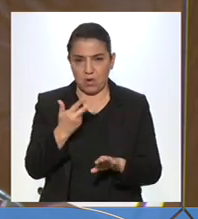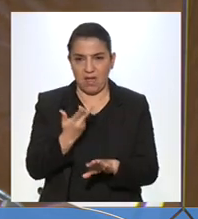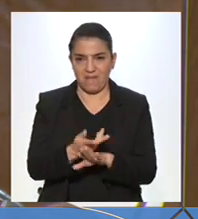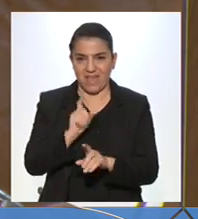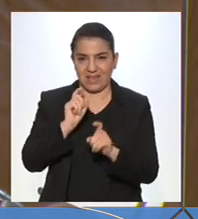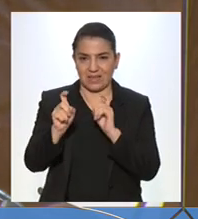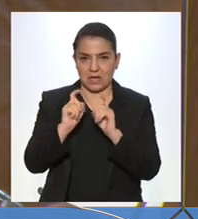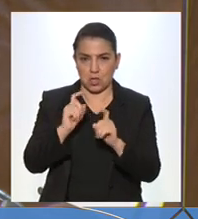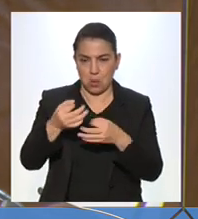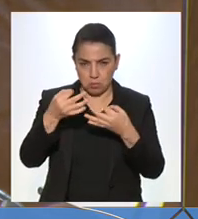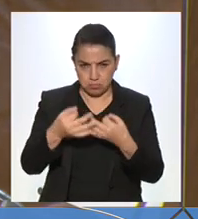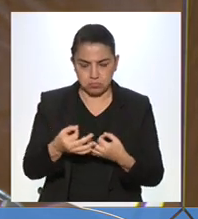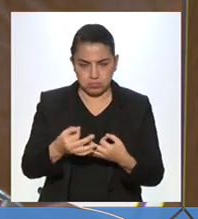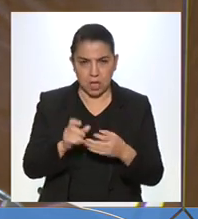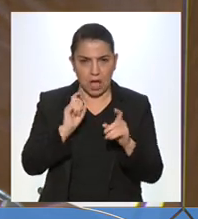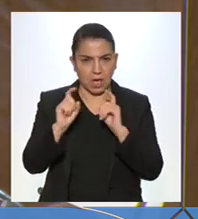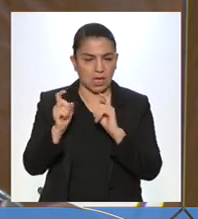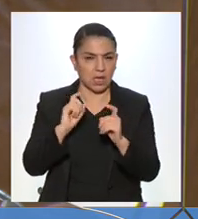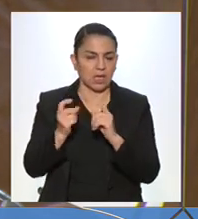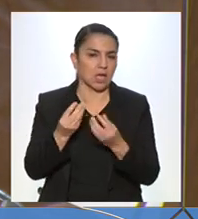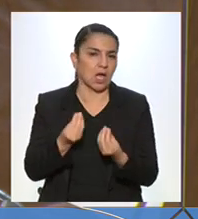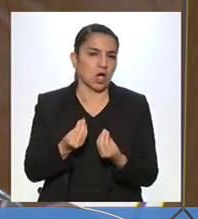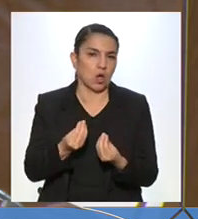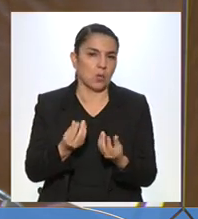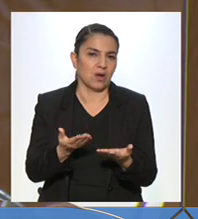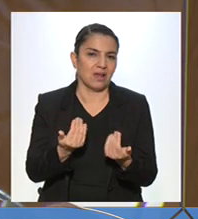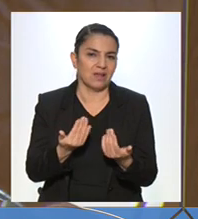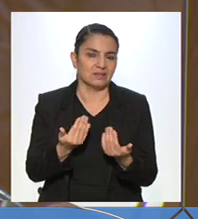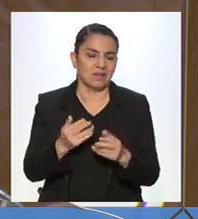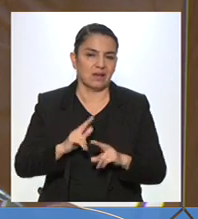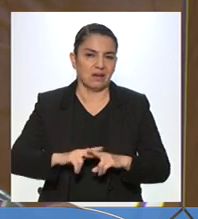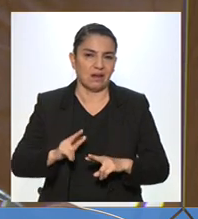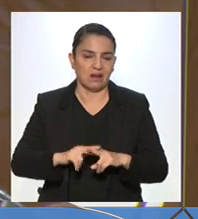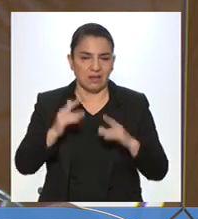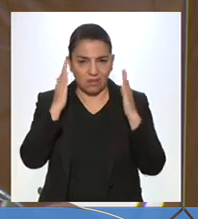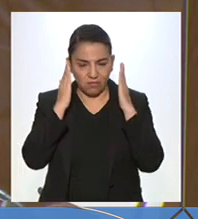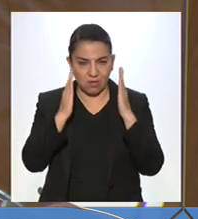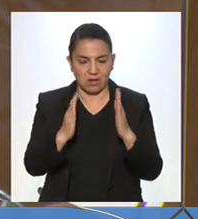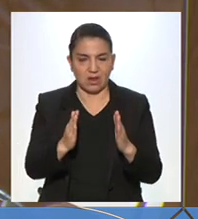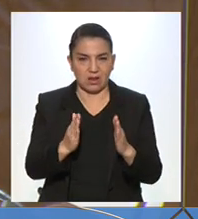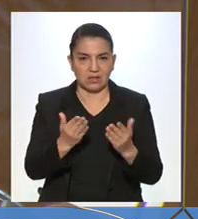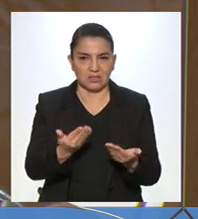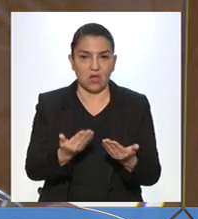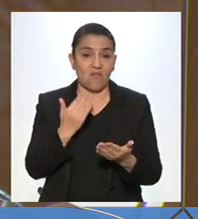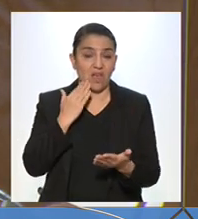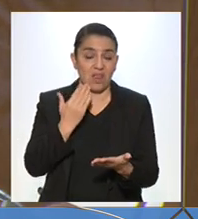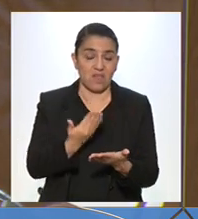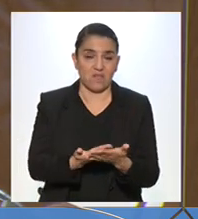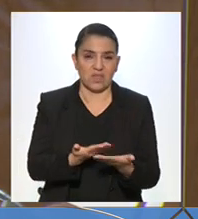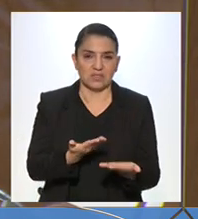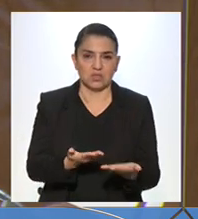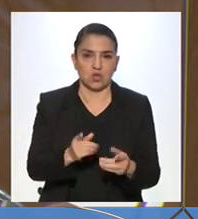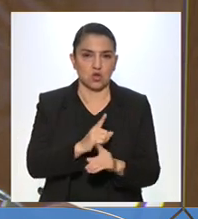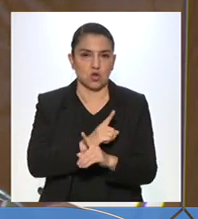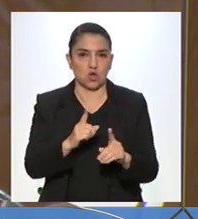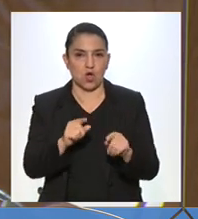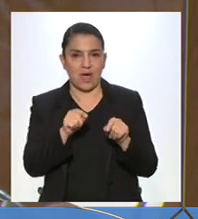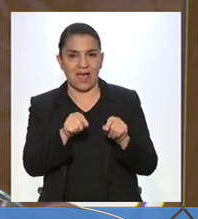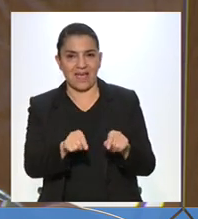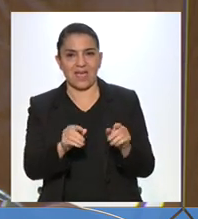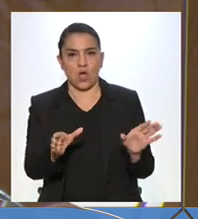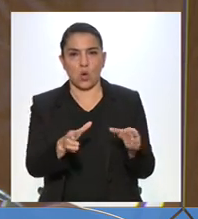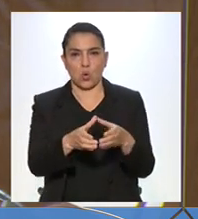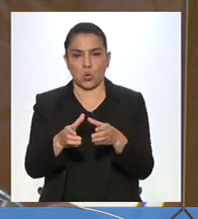cuestionamiento y razonable cuestionamiento respecto a la necesidad de realizar focalización en relación a estos beneficios y no dejar allí a sectores